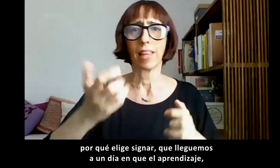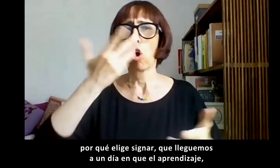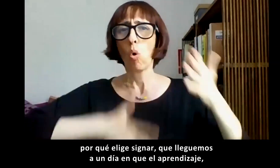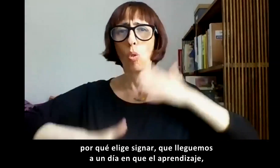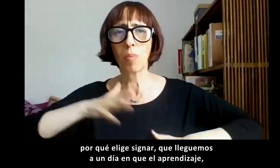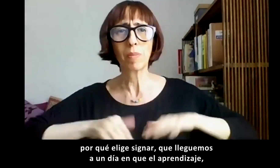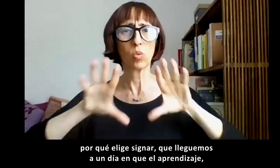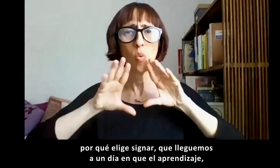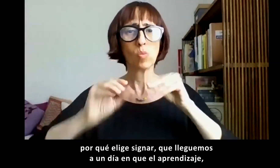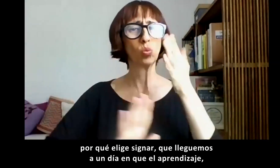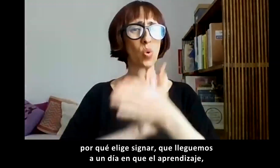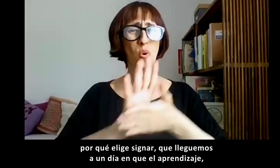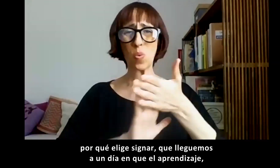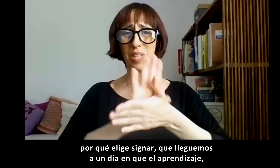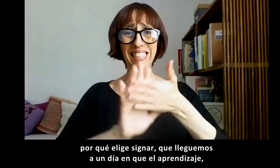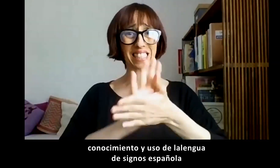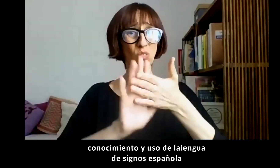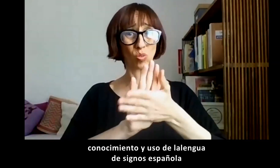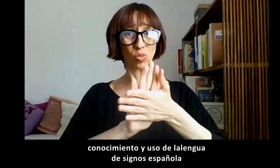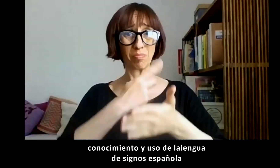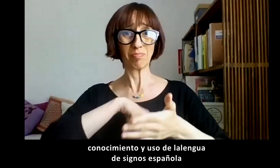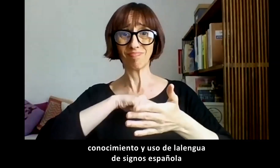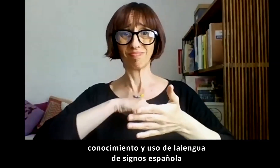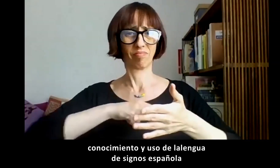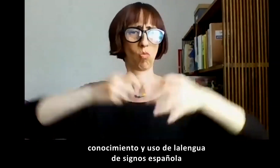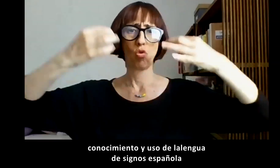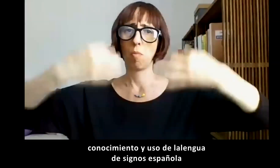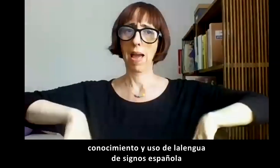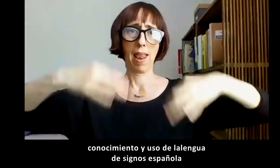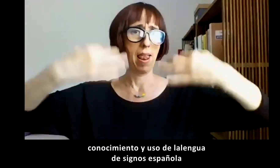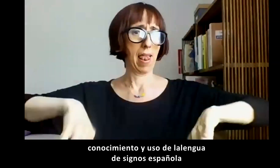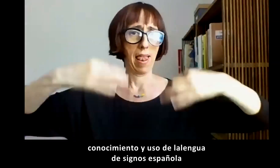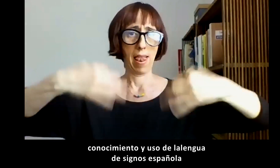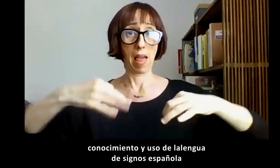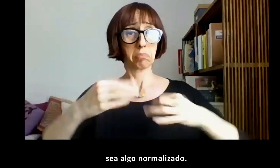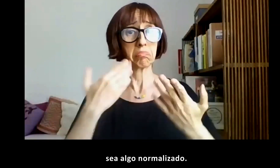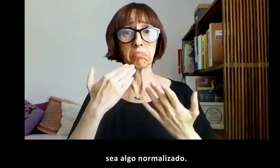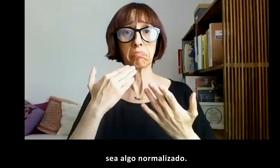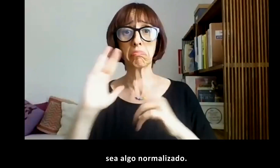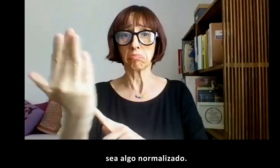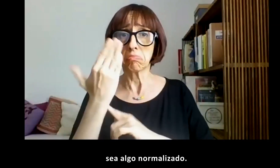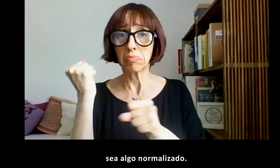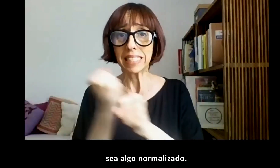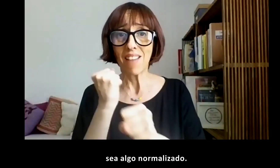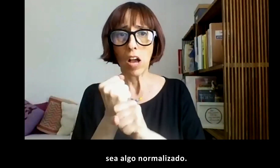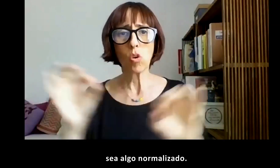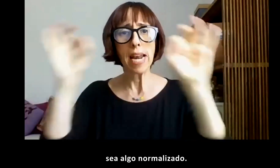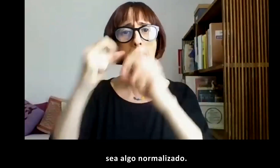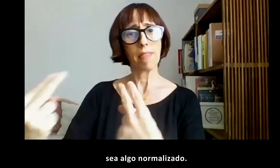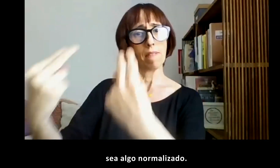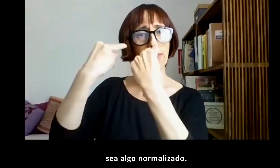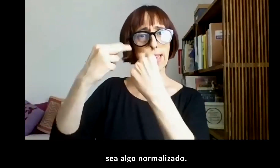a un día en el que el aprendizaje, conocimiento y uso de la lengua de signos española sea algo